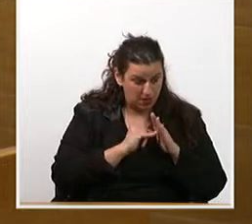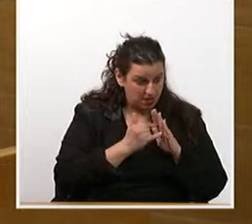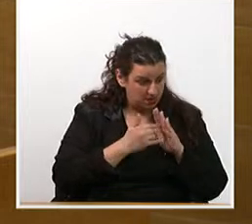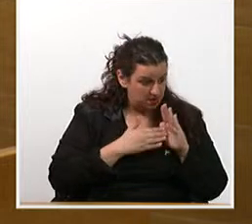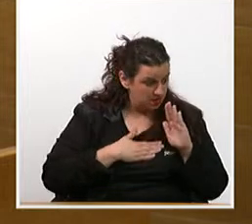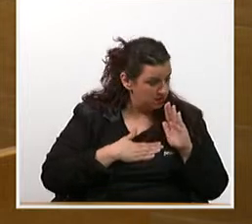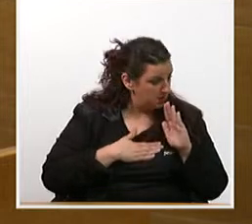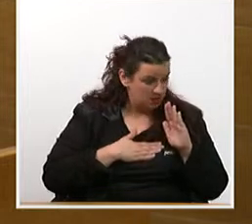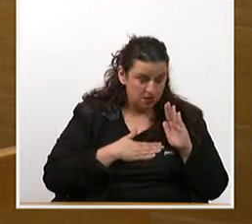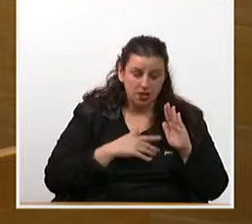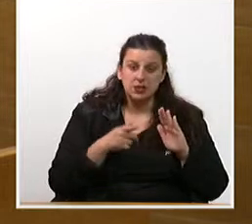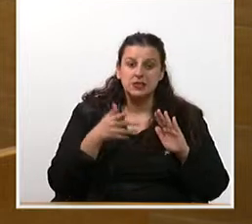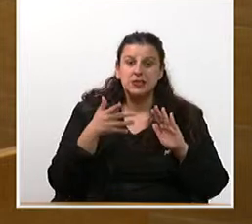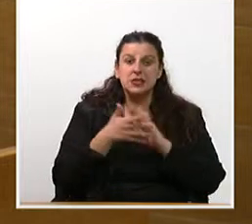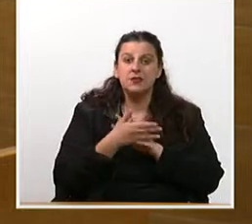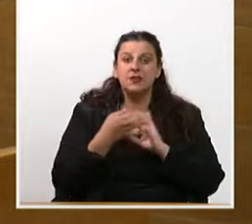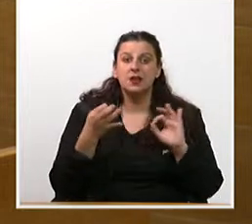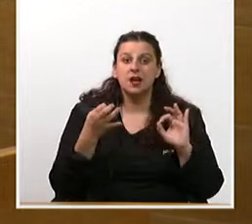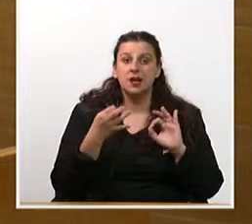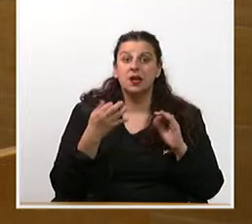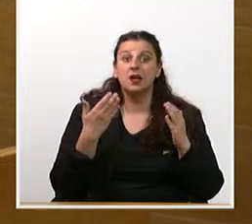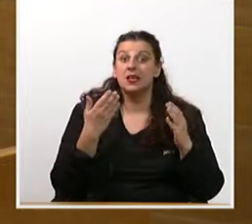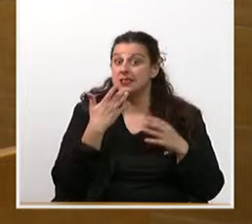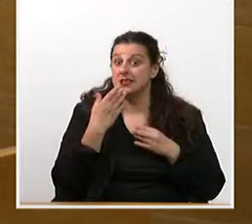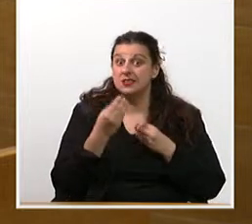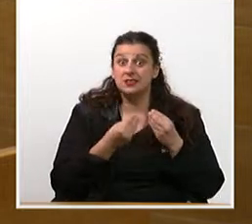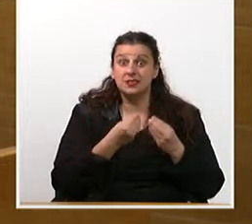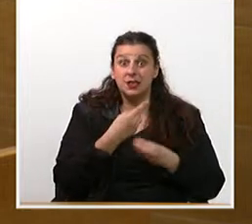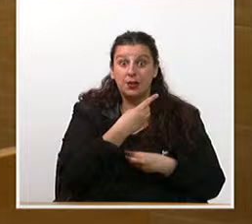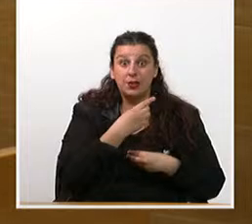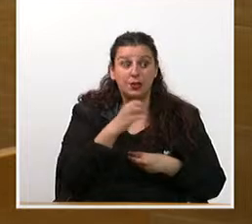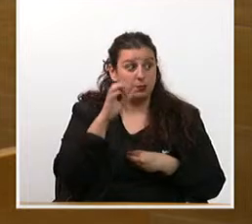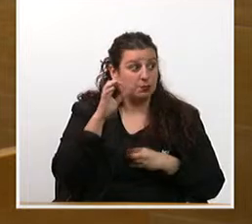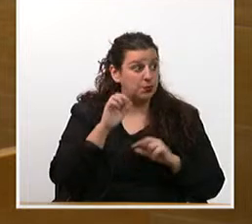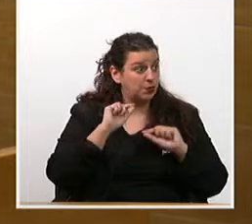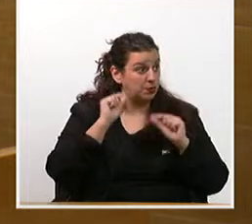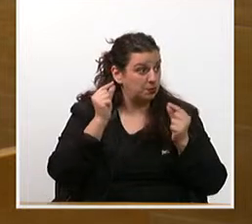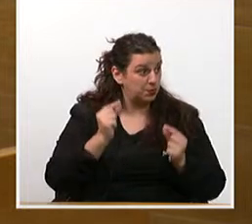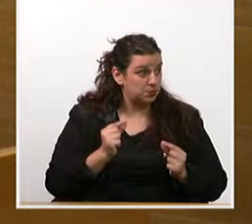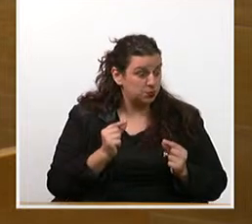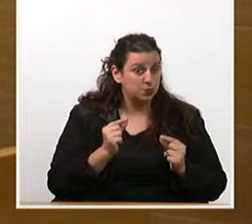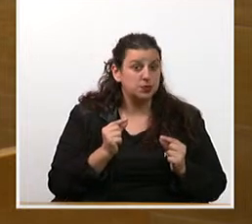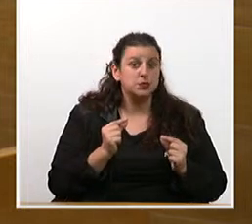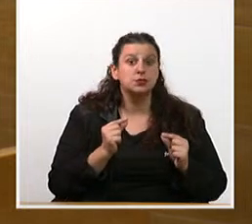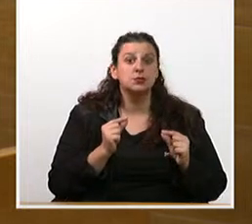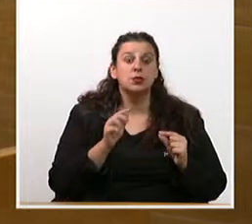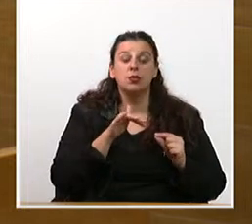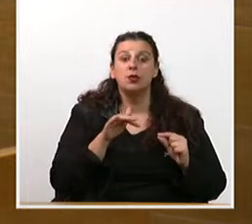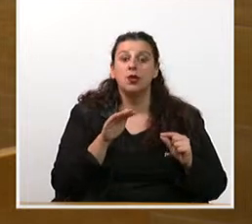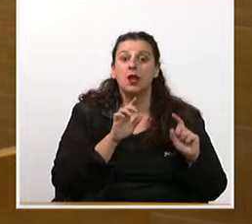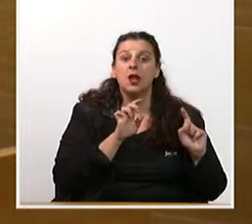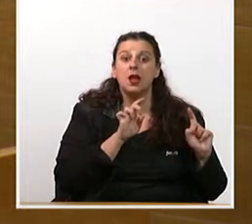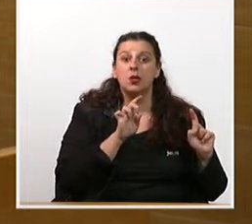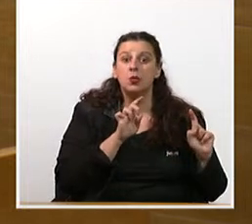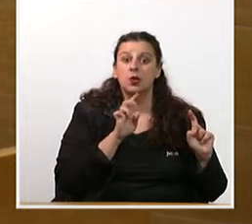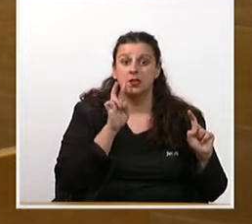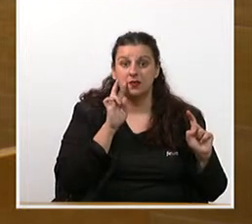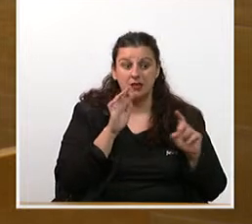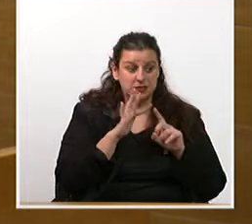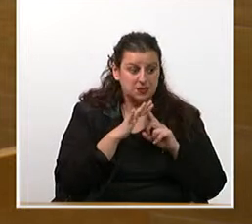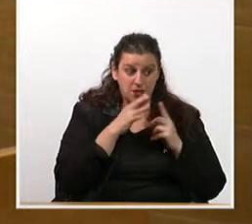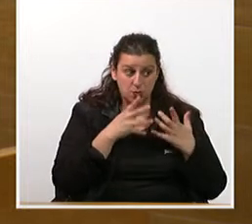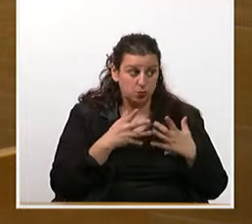esto qué supone señor fullana pues si hubieran ejecutado el 100% del presupuesto las instalaciones educativas no se encontrarían en el estado